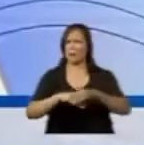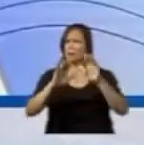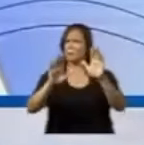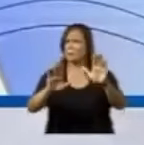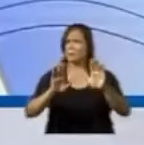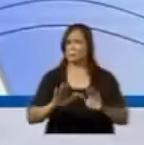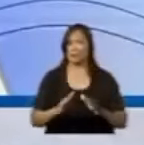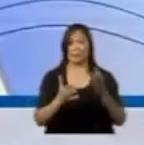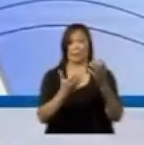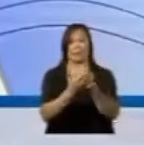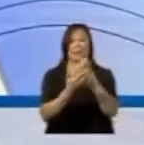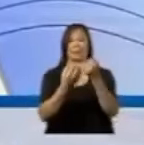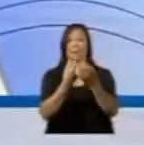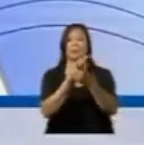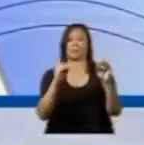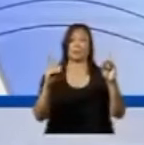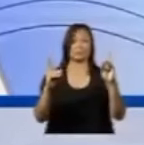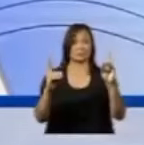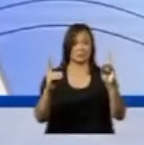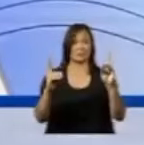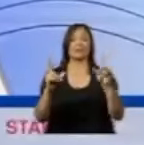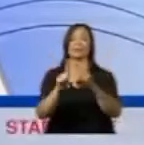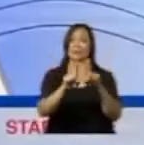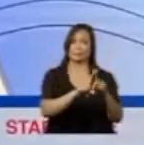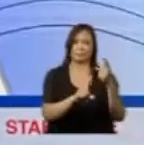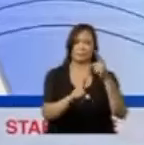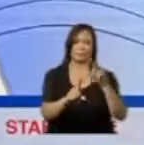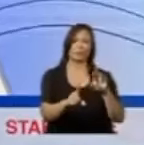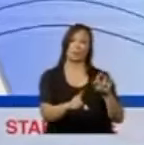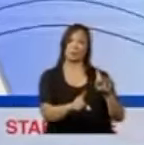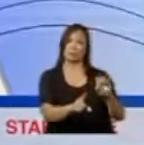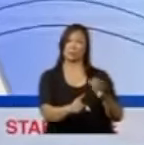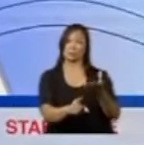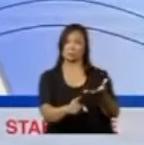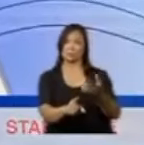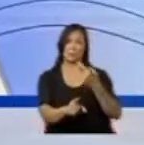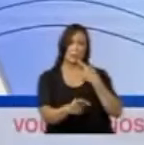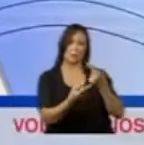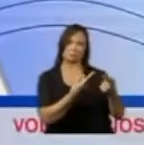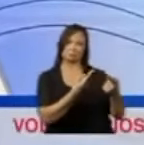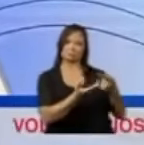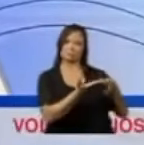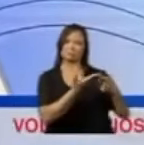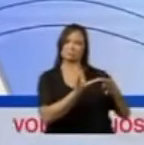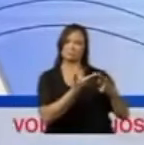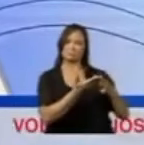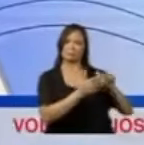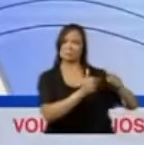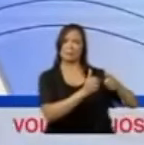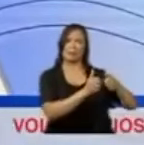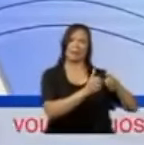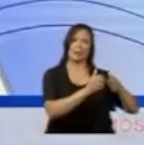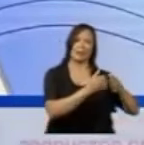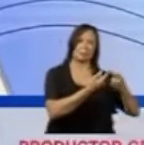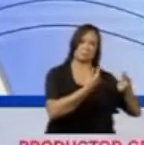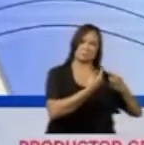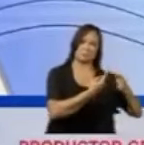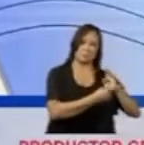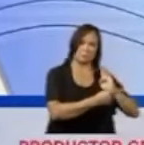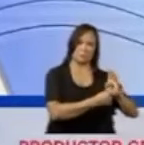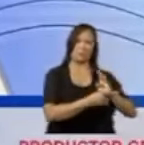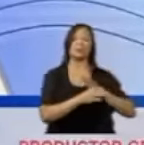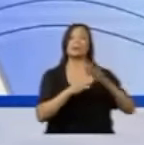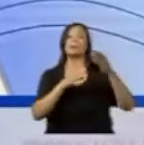una noche en la que ha ganado la democracia y en la que además, Roberto, lo comentábamos tras bastidores, quizás